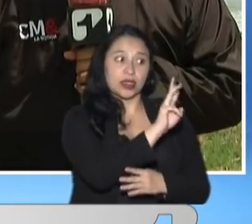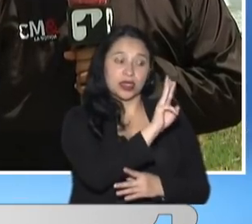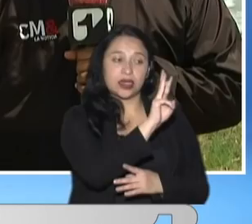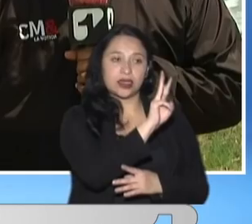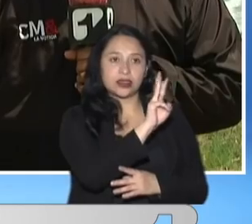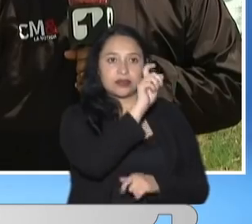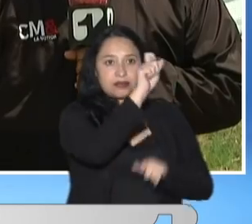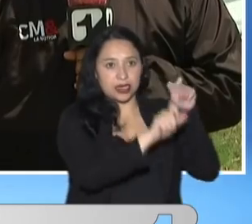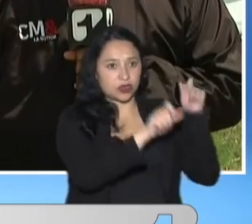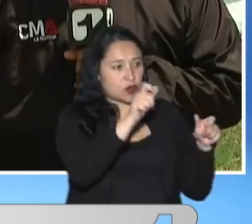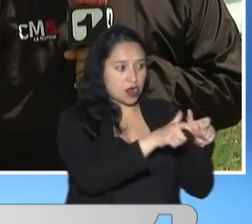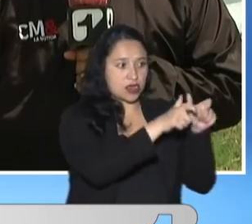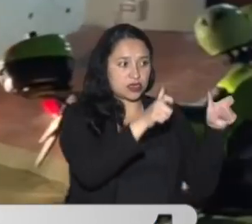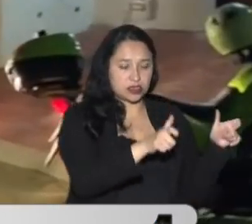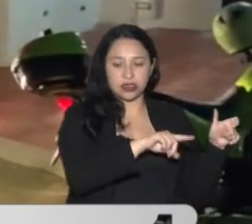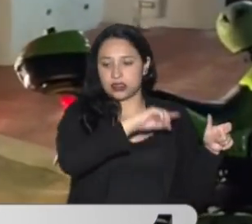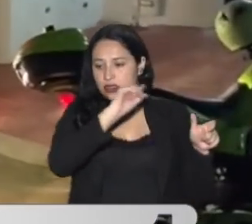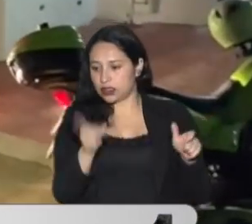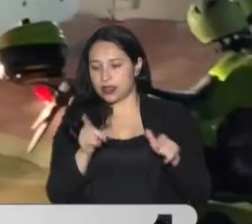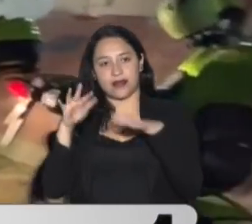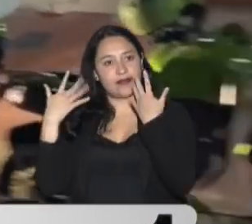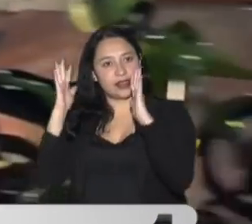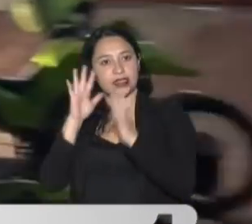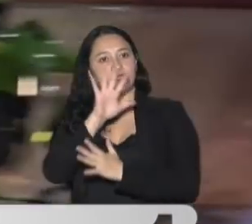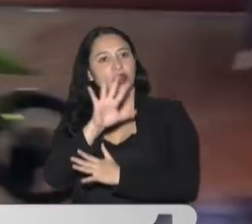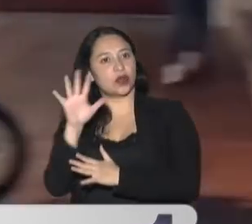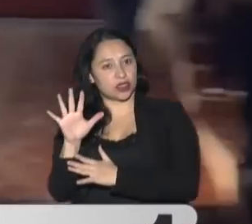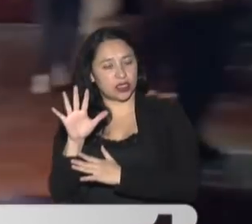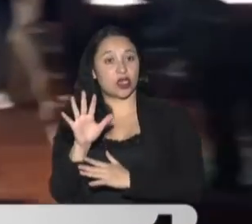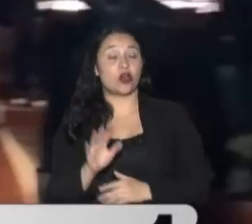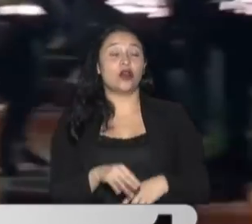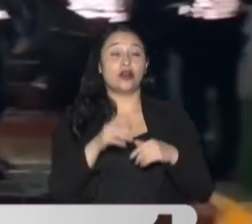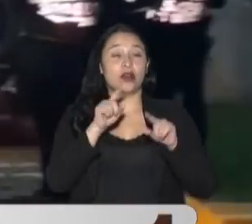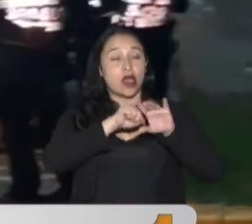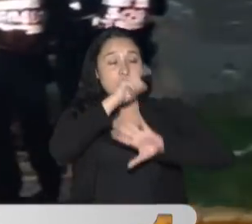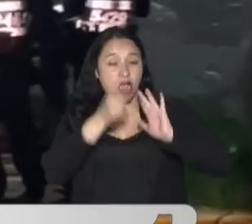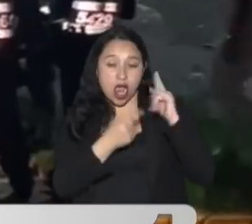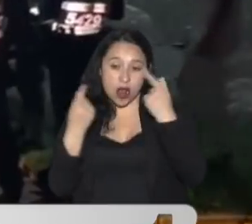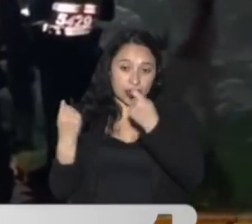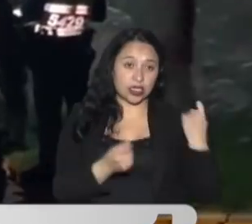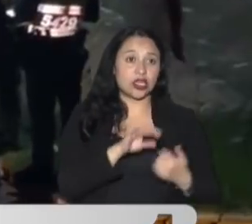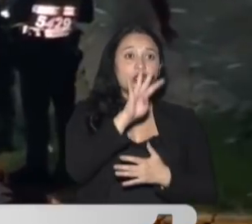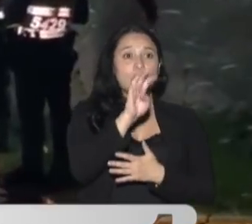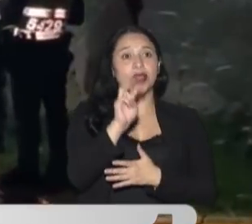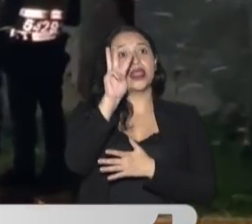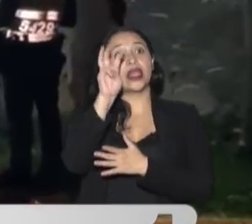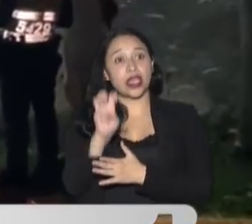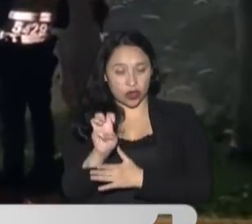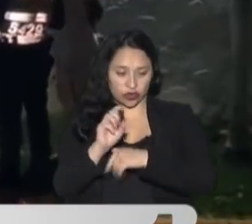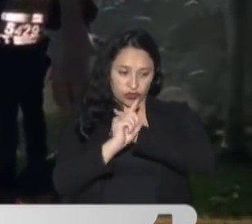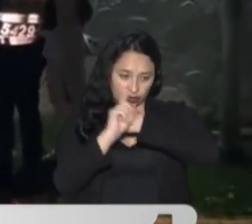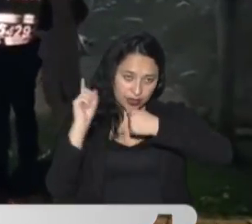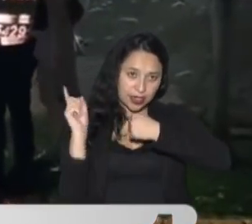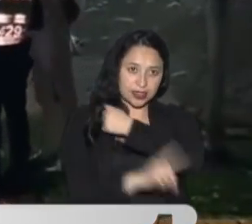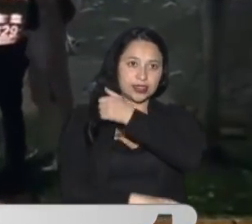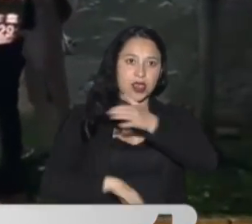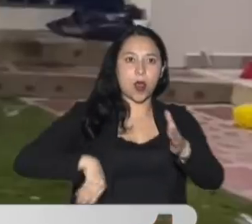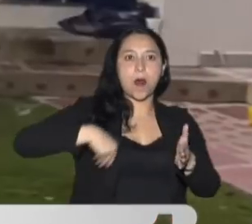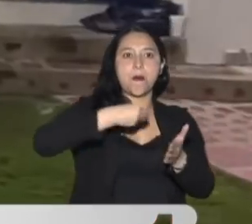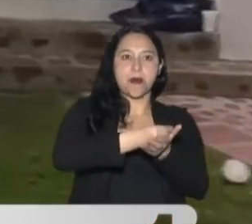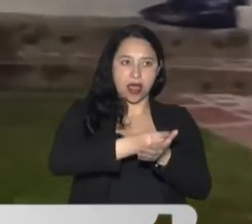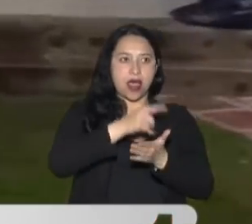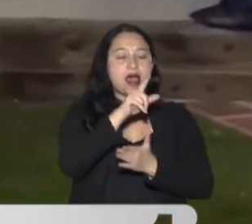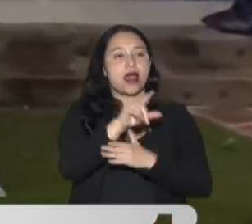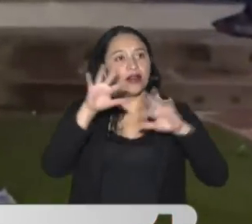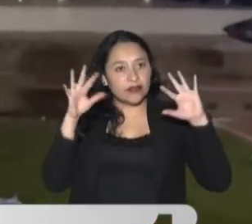con 55, un total de 98 comparendos que se impusieron en estas dos COVID fiestas electrónicas. E